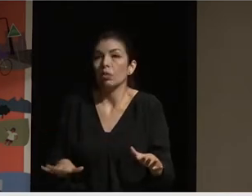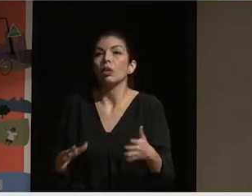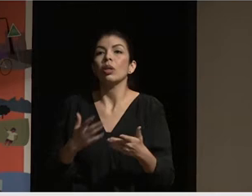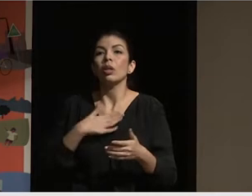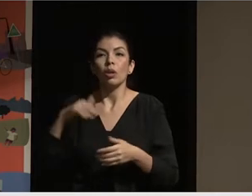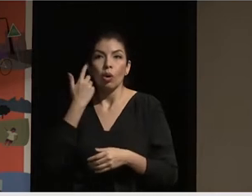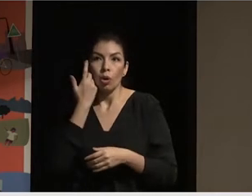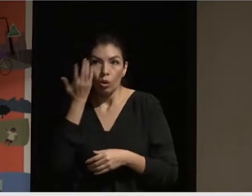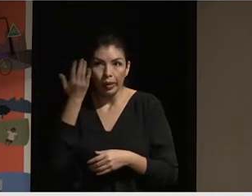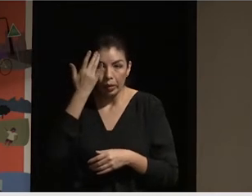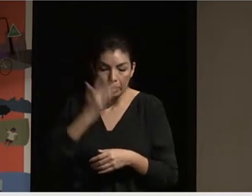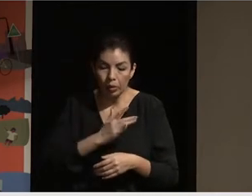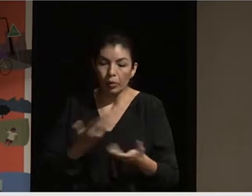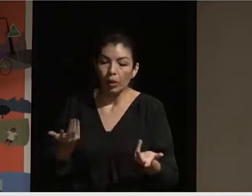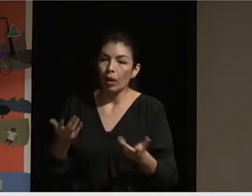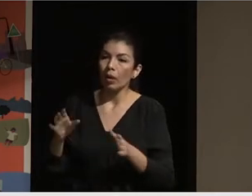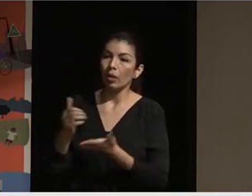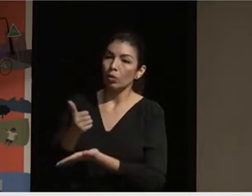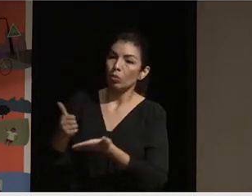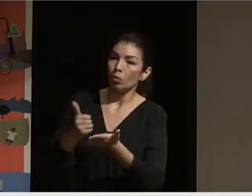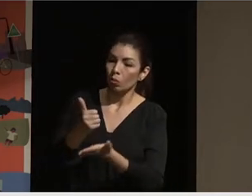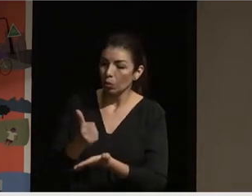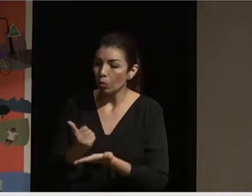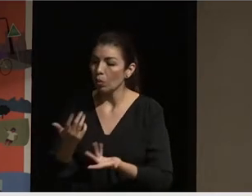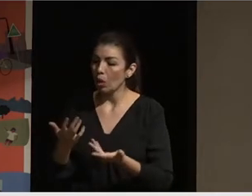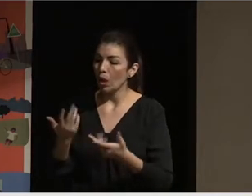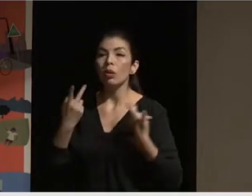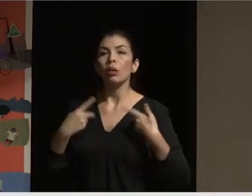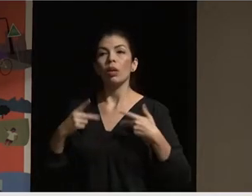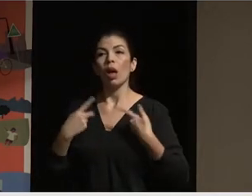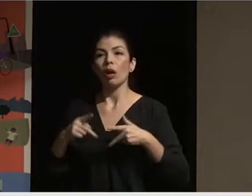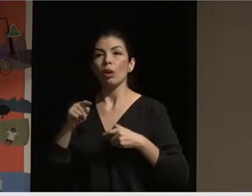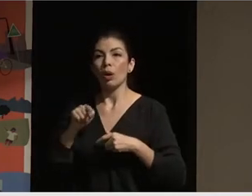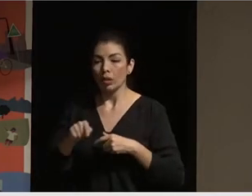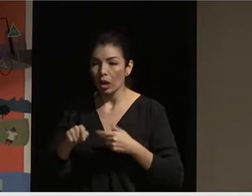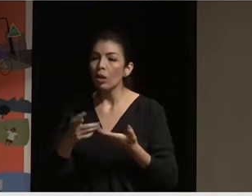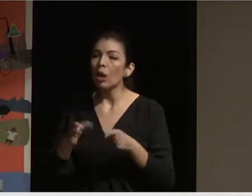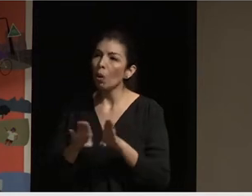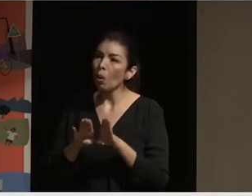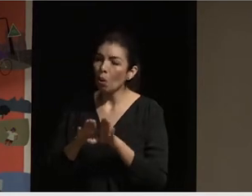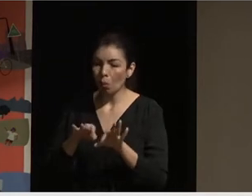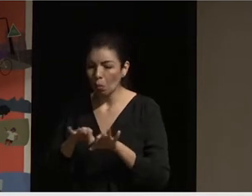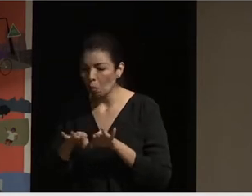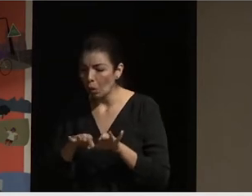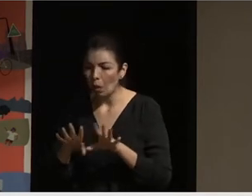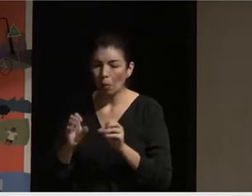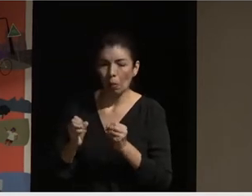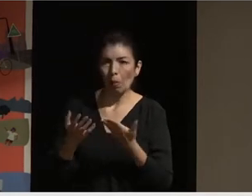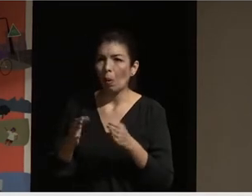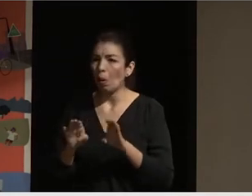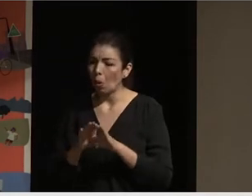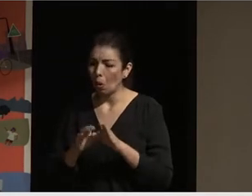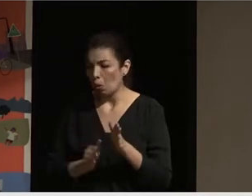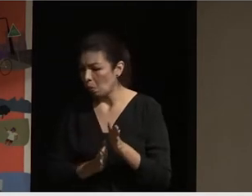reconfigurando los actores urbanos en la ciudad para resistir o desistir ante este fenómeno, ¿no? Entonces, pues de ahí empiezo planteando el